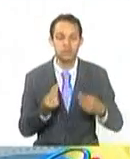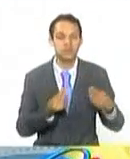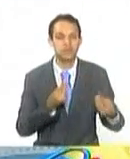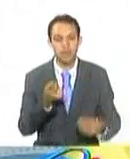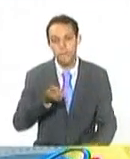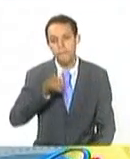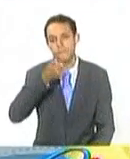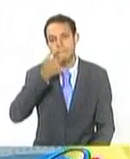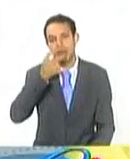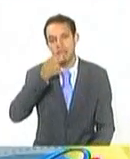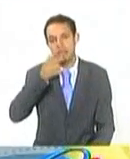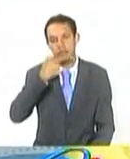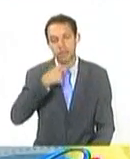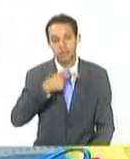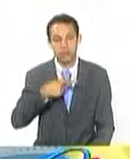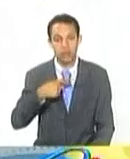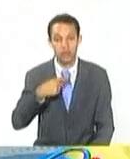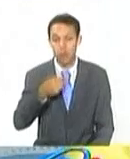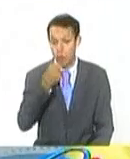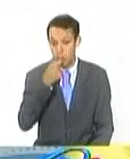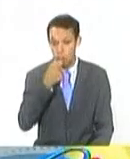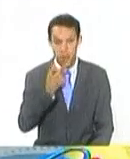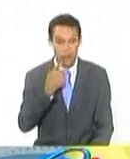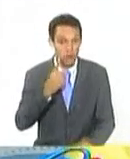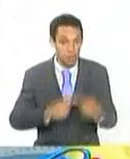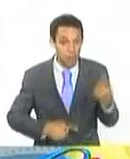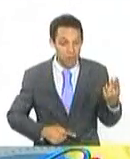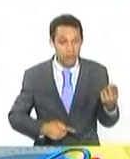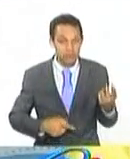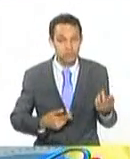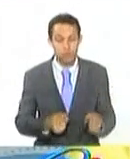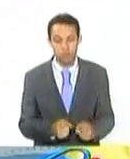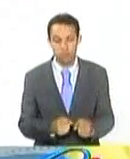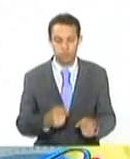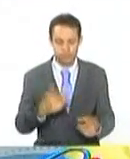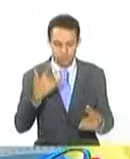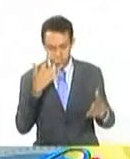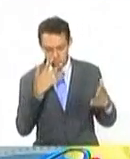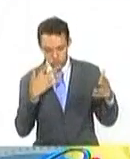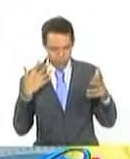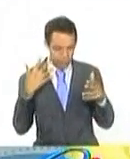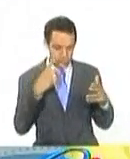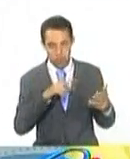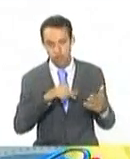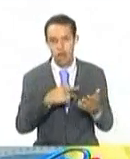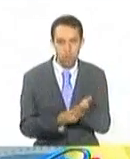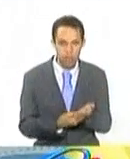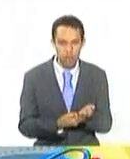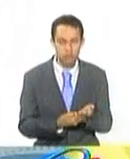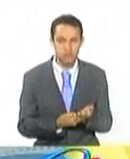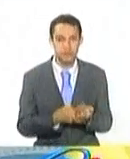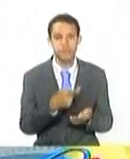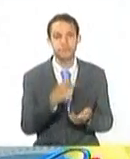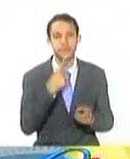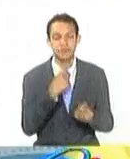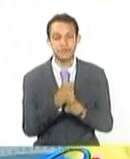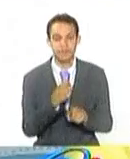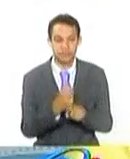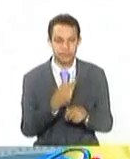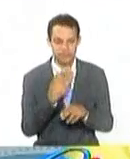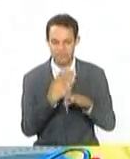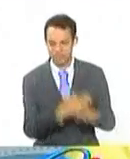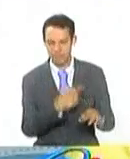pastillas y yo no las puedo tomar eso me da borrachera me da de todo lo imaginable porque yo casi no tomo no tomo Mejor dicho yo no tomo